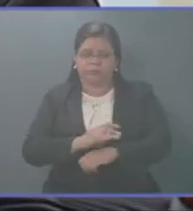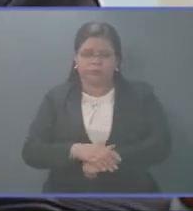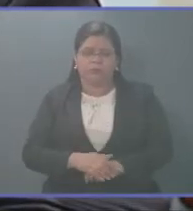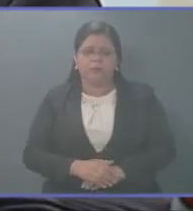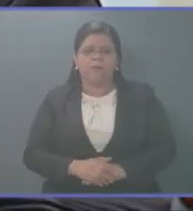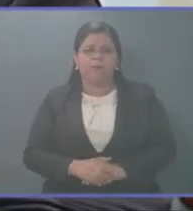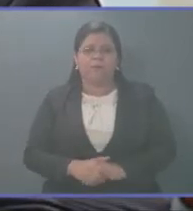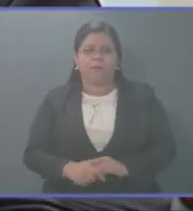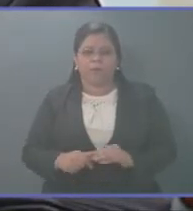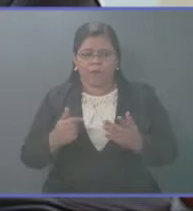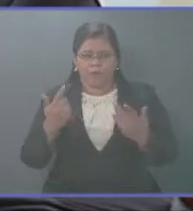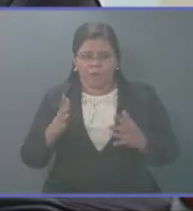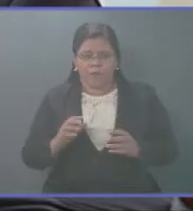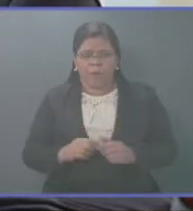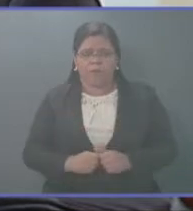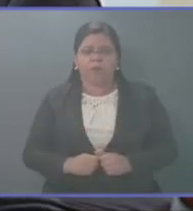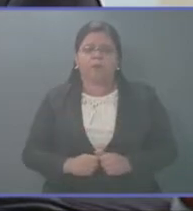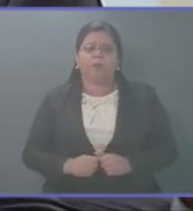Dicho eso,